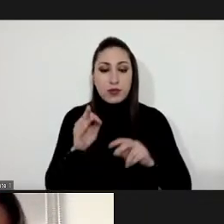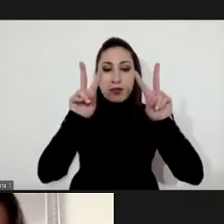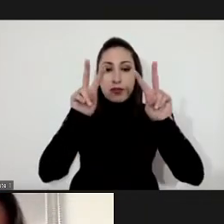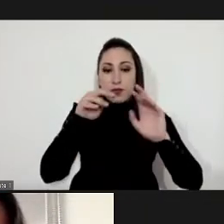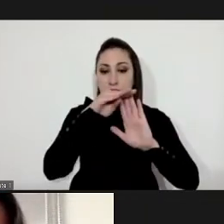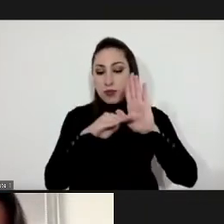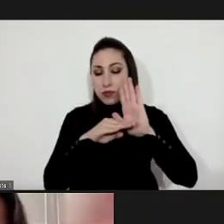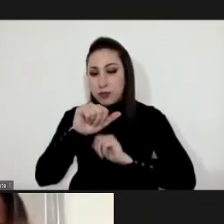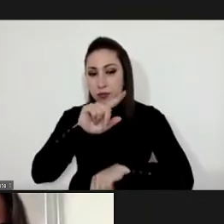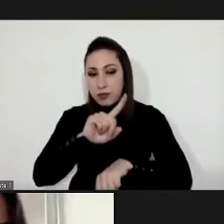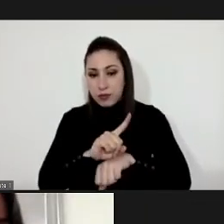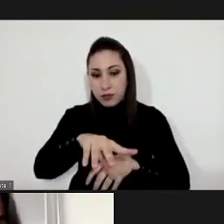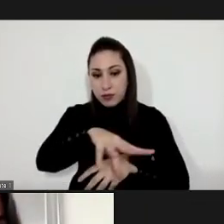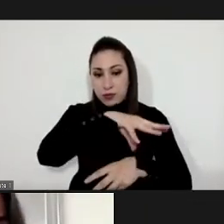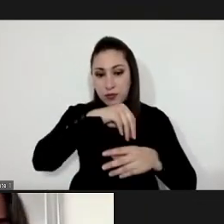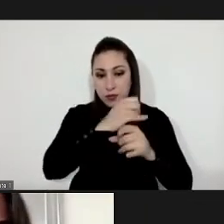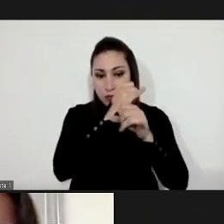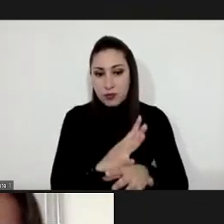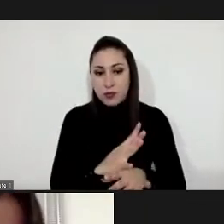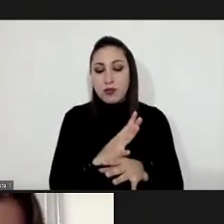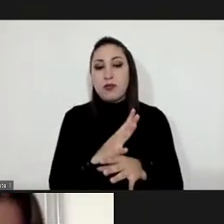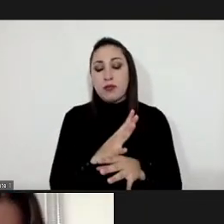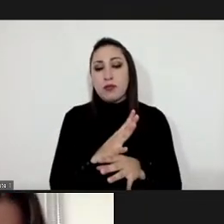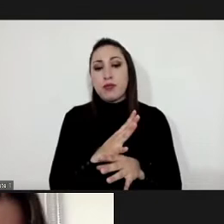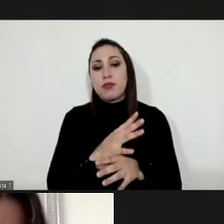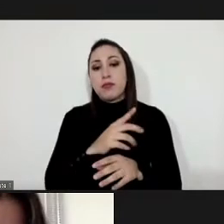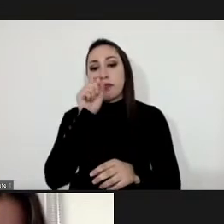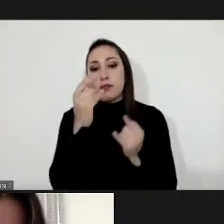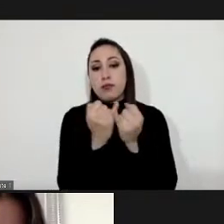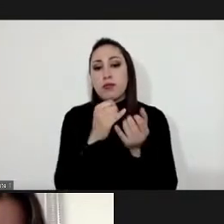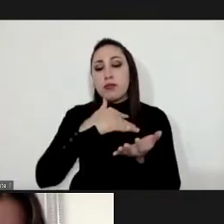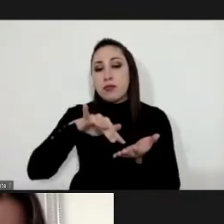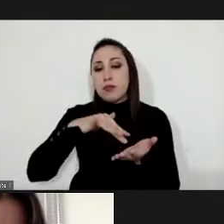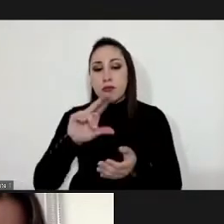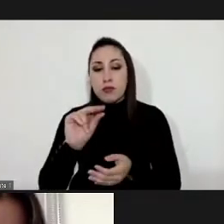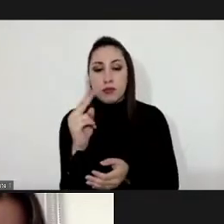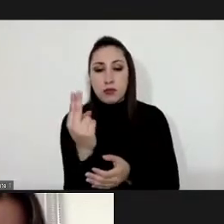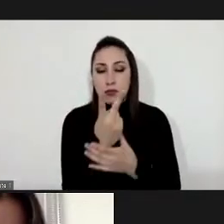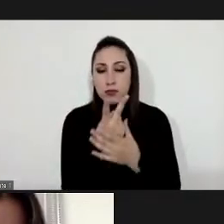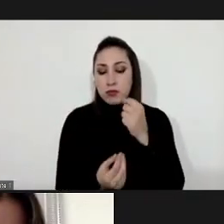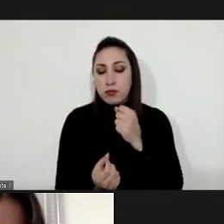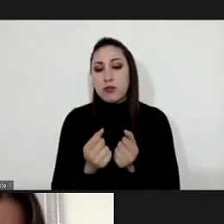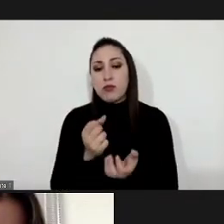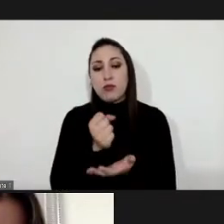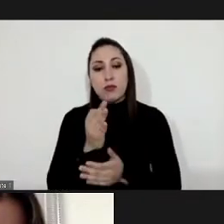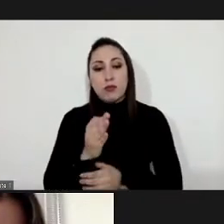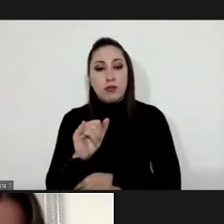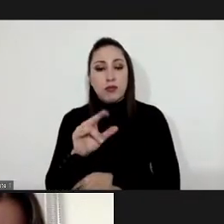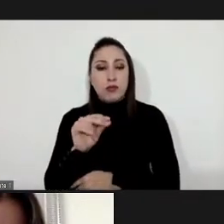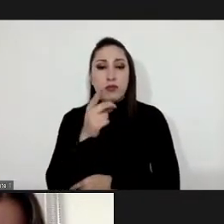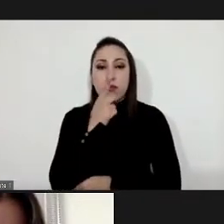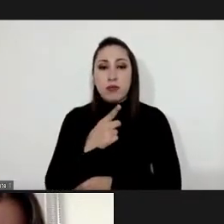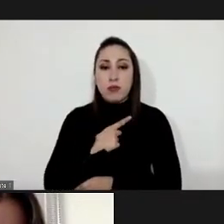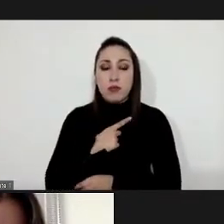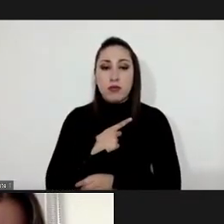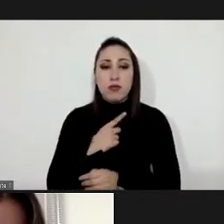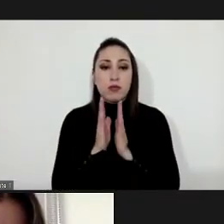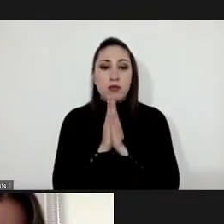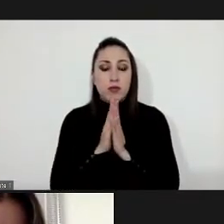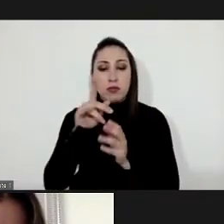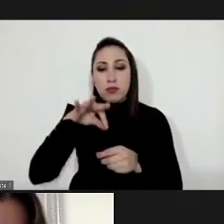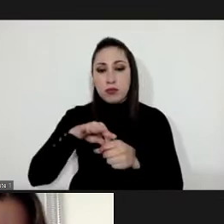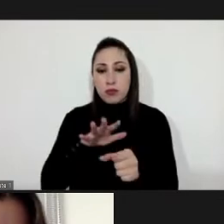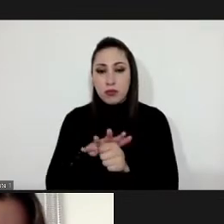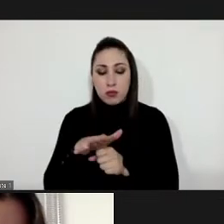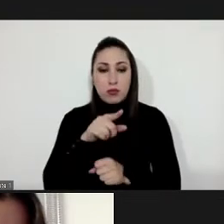lectura del orden del día y si es de aprobarse en sus términos. Por lo anterior, sírvanse manifestar el sentido de su voto.